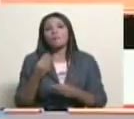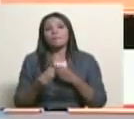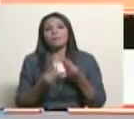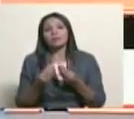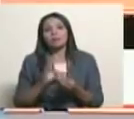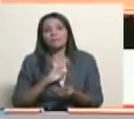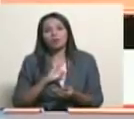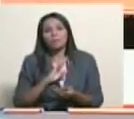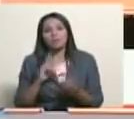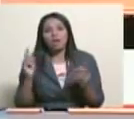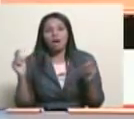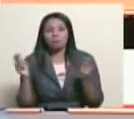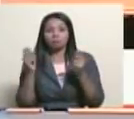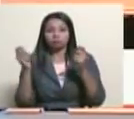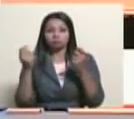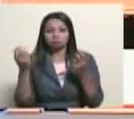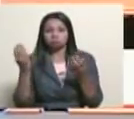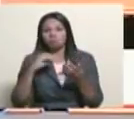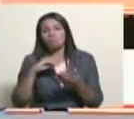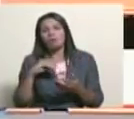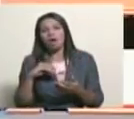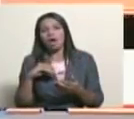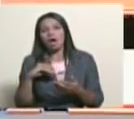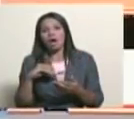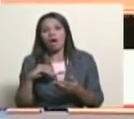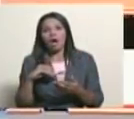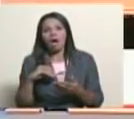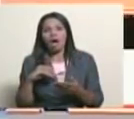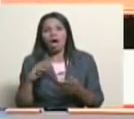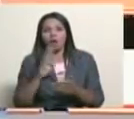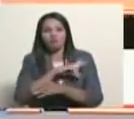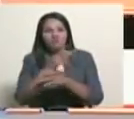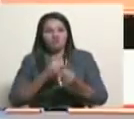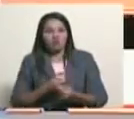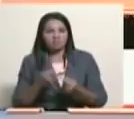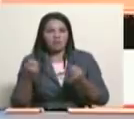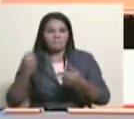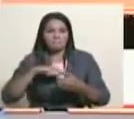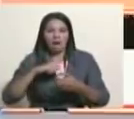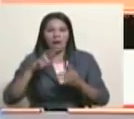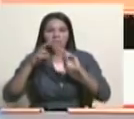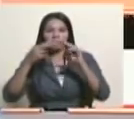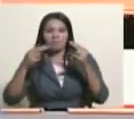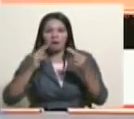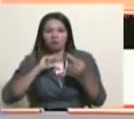fuerza, la mayor energía recuperadora, la mayor fuerza y la mayor energía de paz